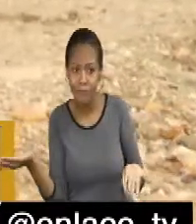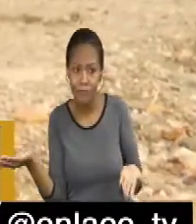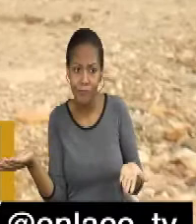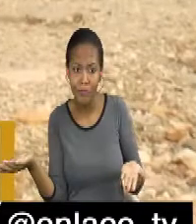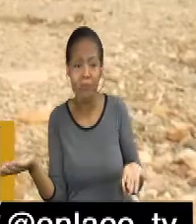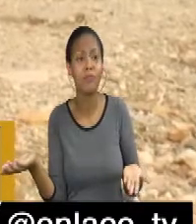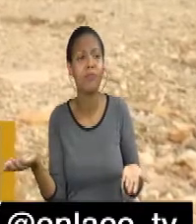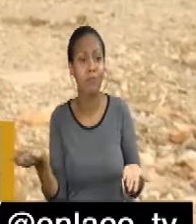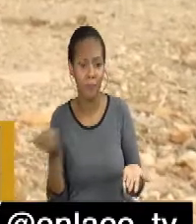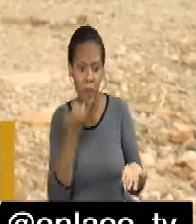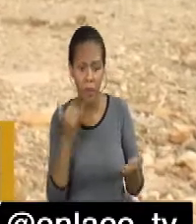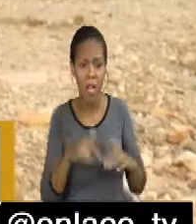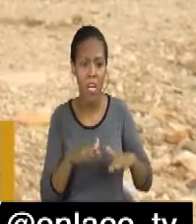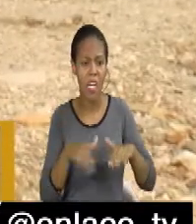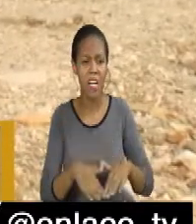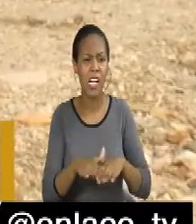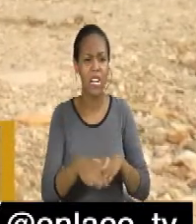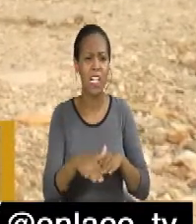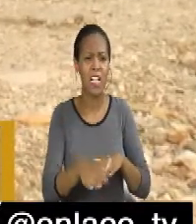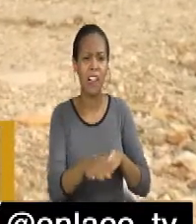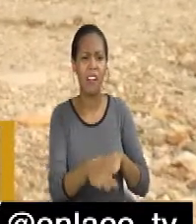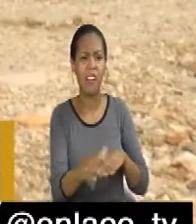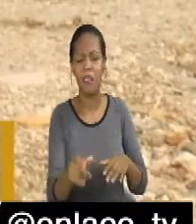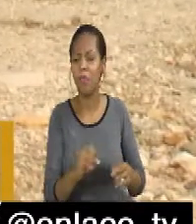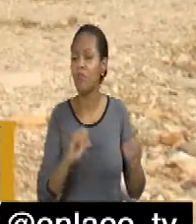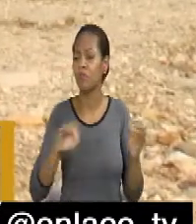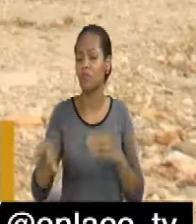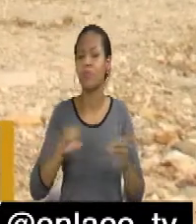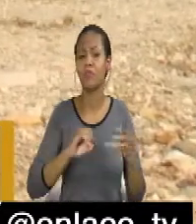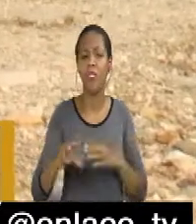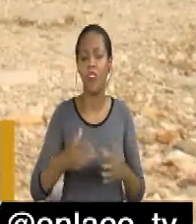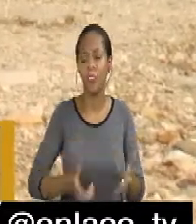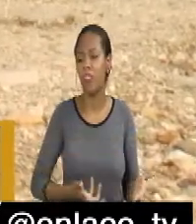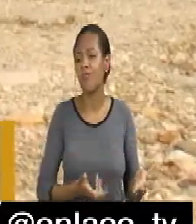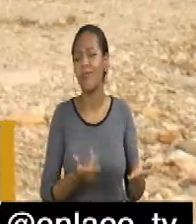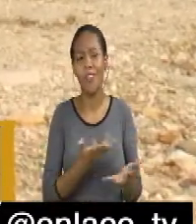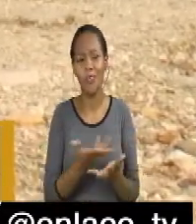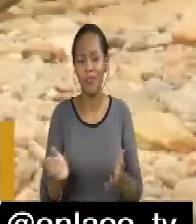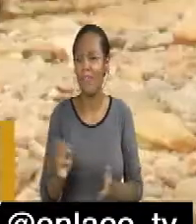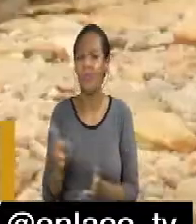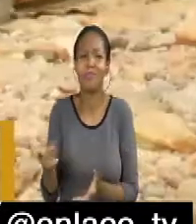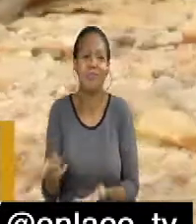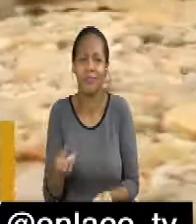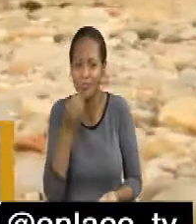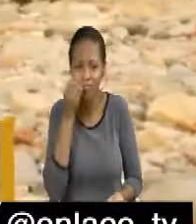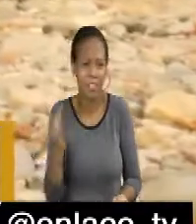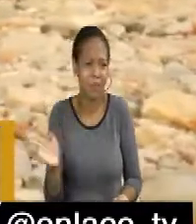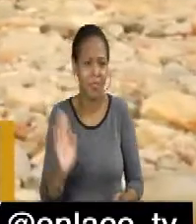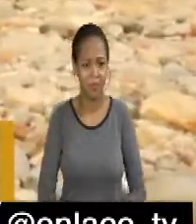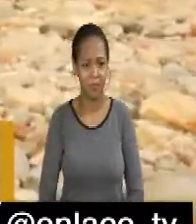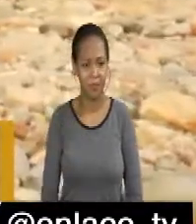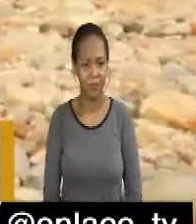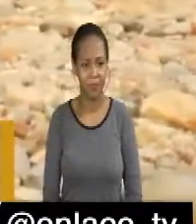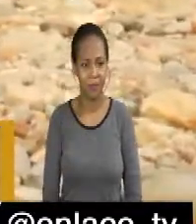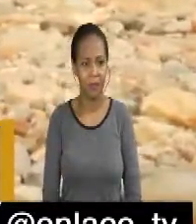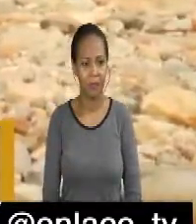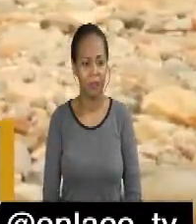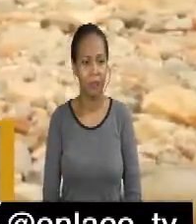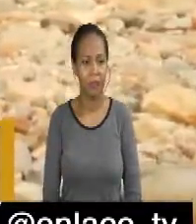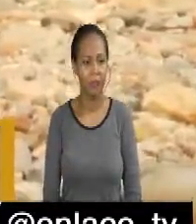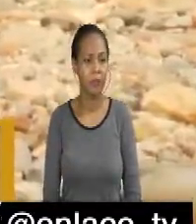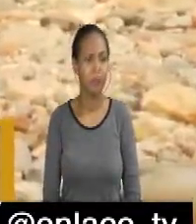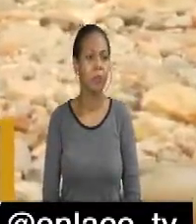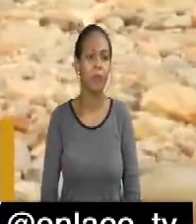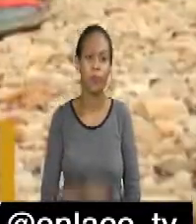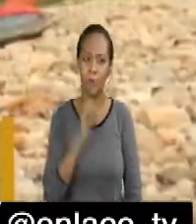puro escombro echado, pura cosa echada, piedra echada, puro pulmón lo que hay ahí. Don José, háblenos, digamos, cómo es que usted se tiene